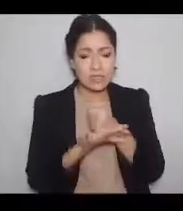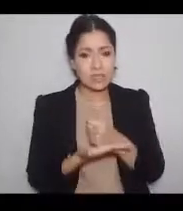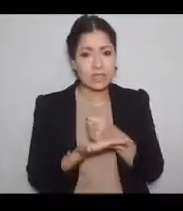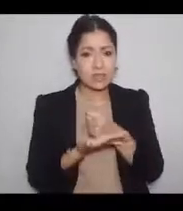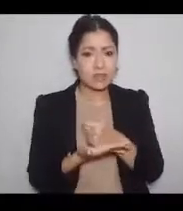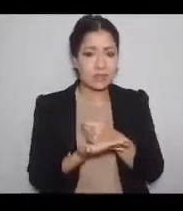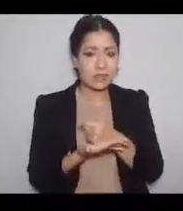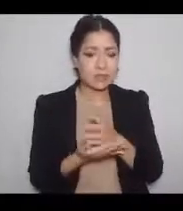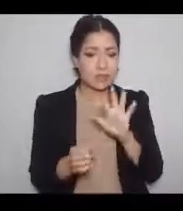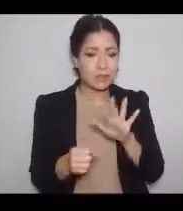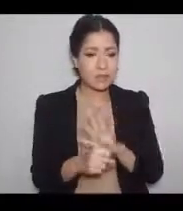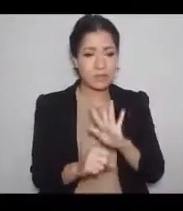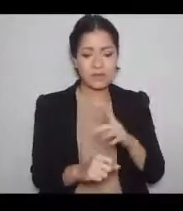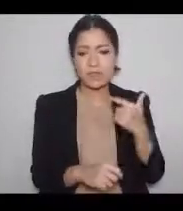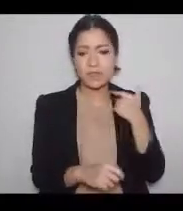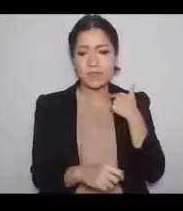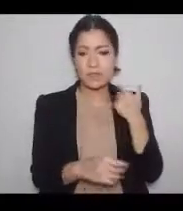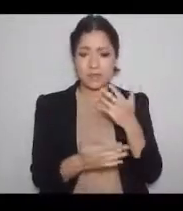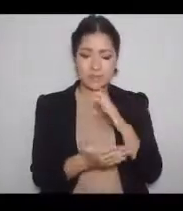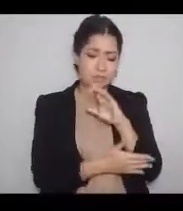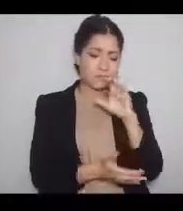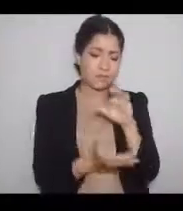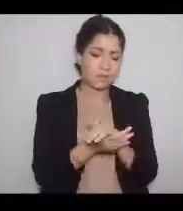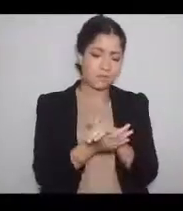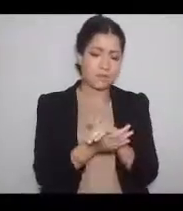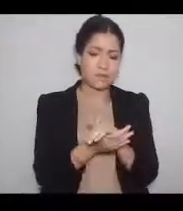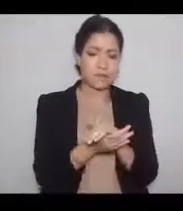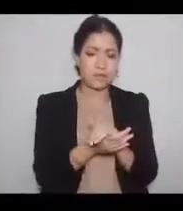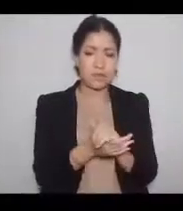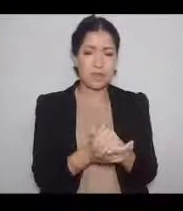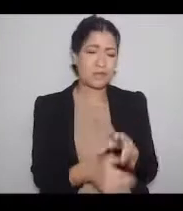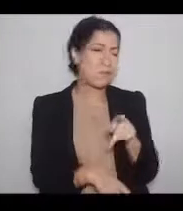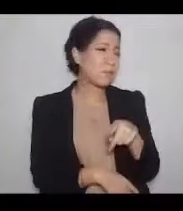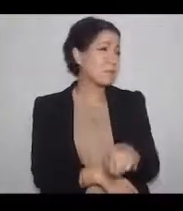peor, no sé si ya te lo dije, fue Simona.